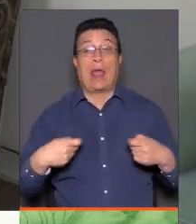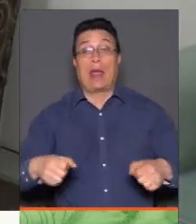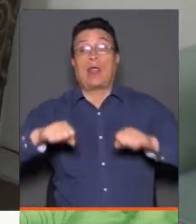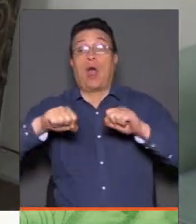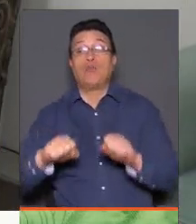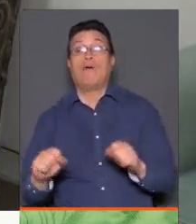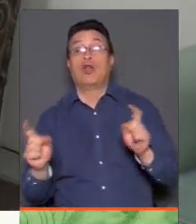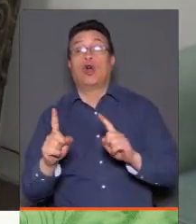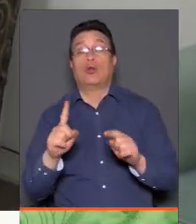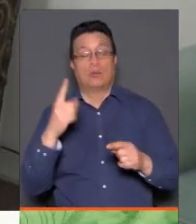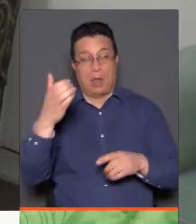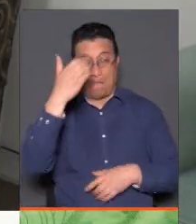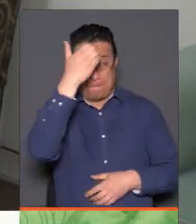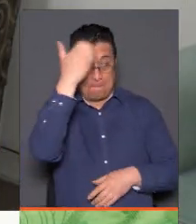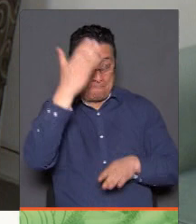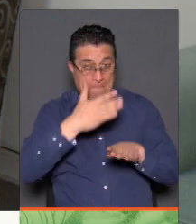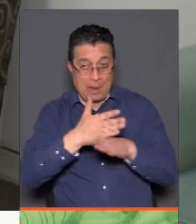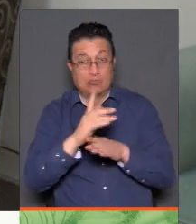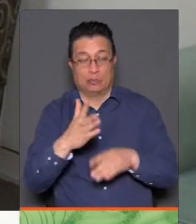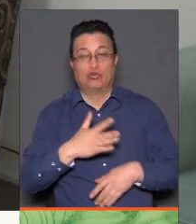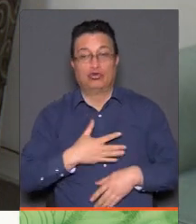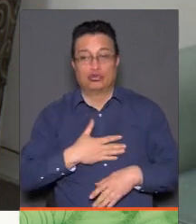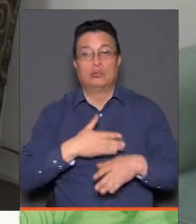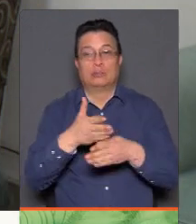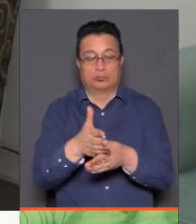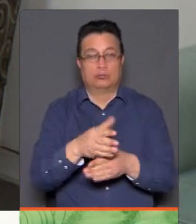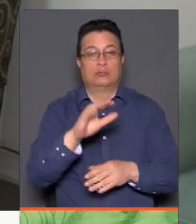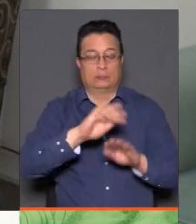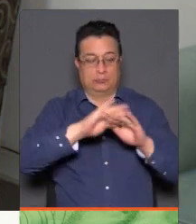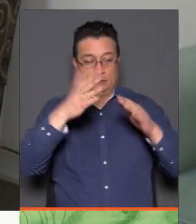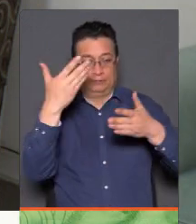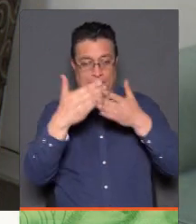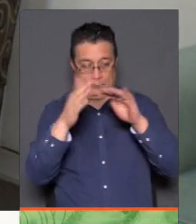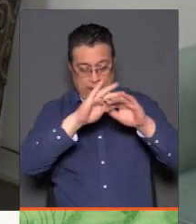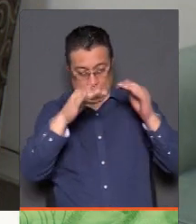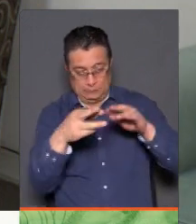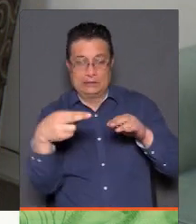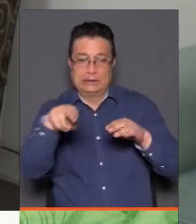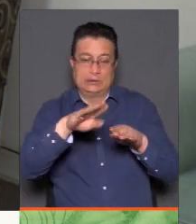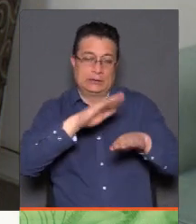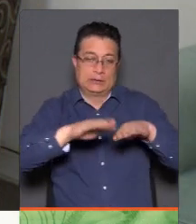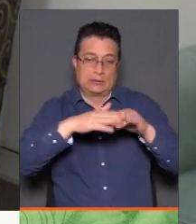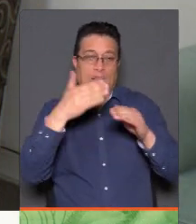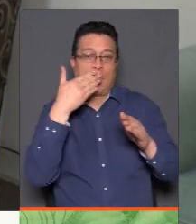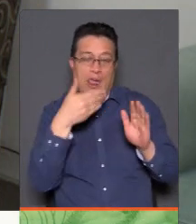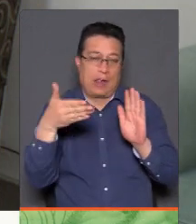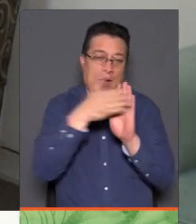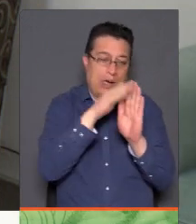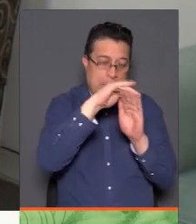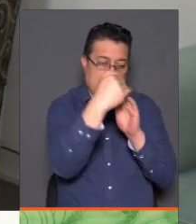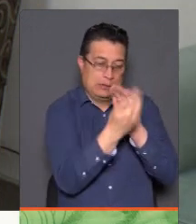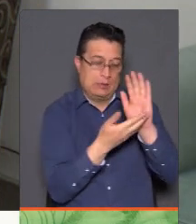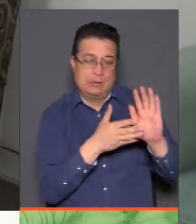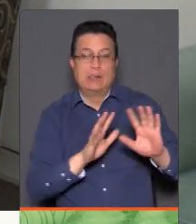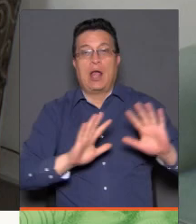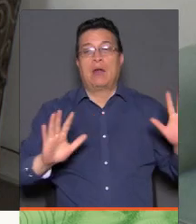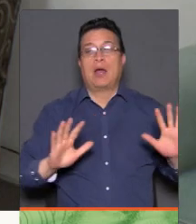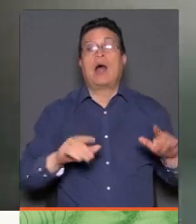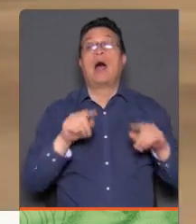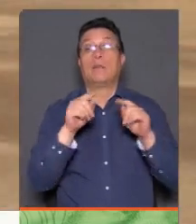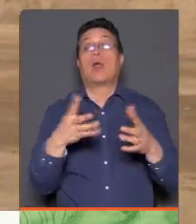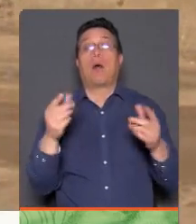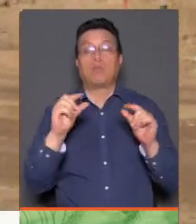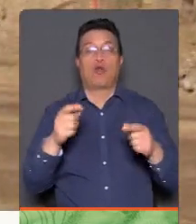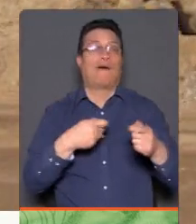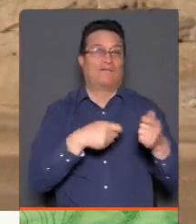pagar un maestro, voy yo y tapizo. Eso es lo que hacemos, son como jugar. Sí, es porque hay poca